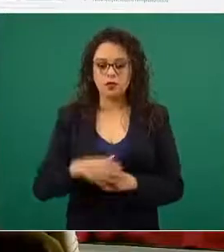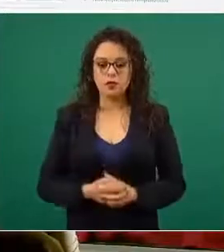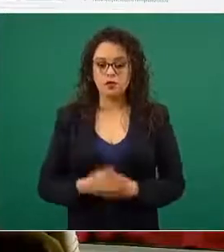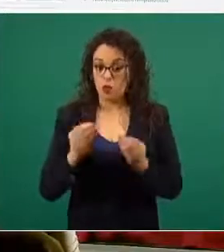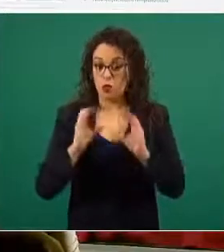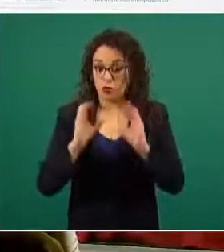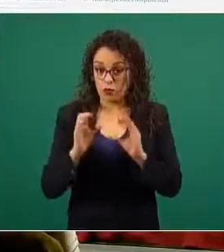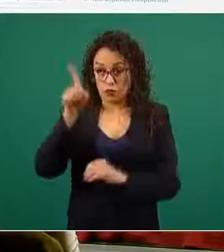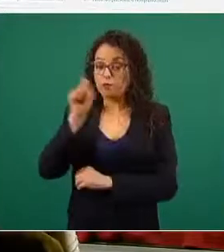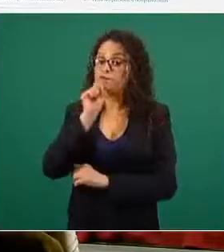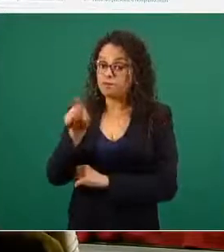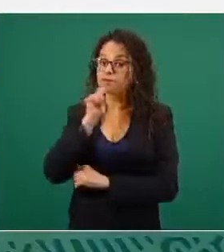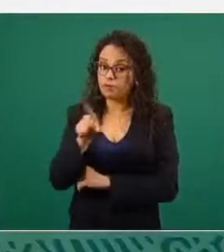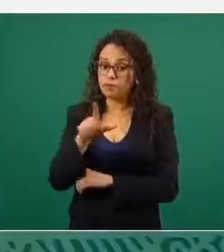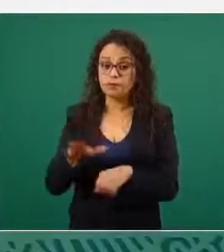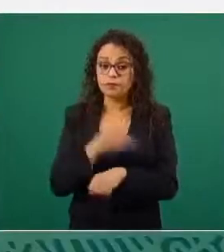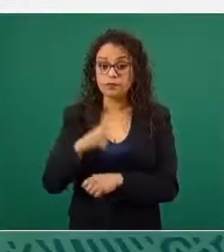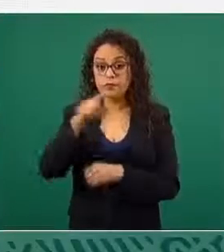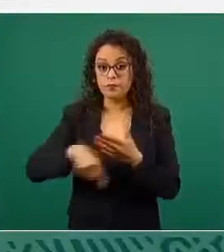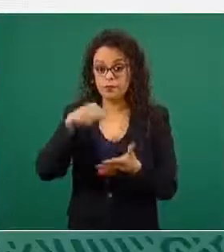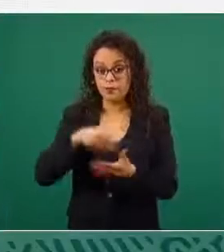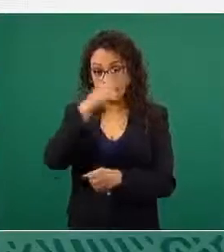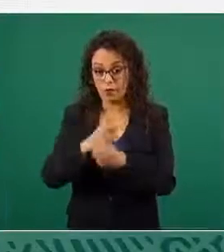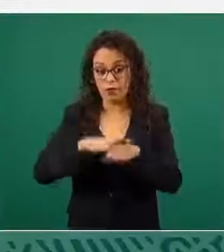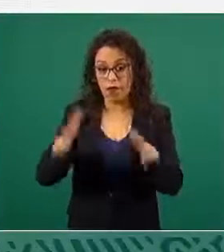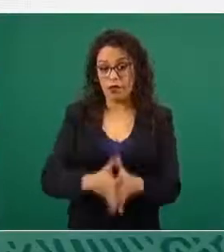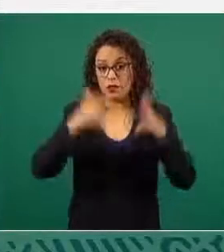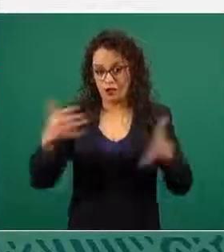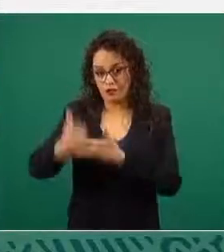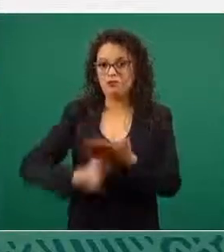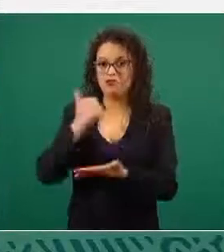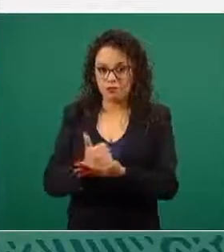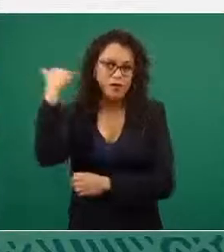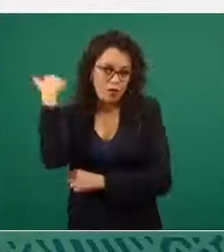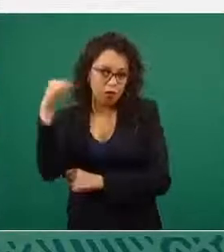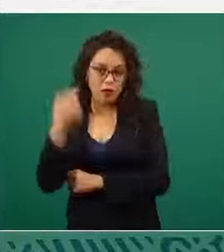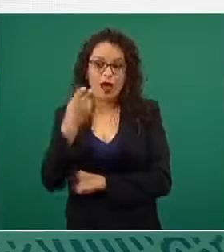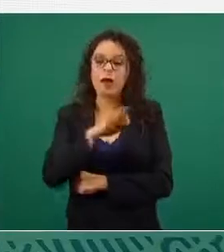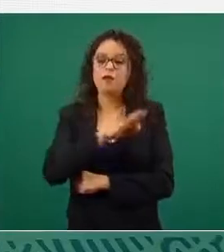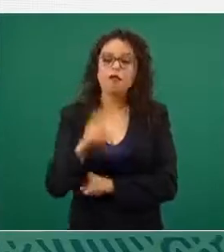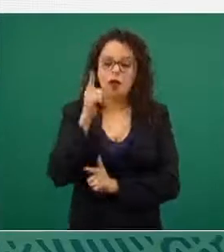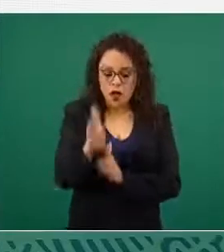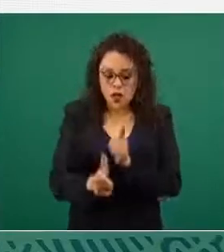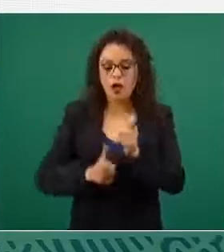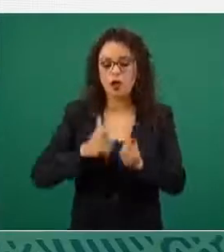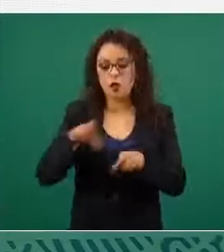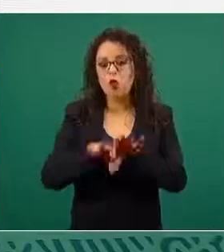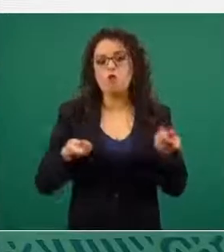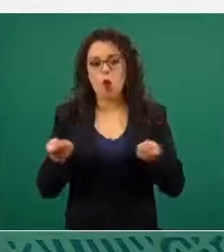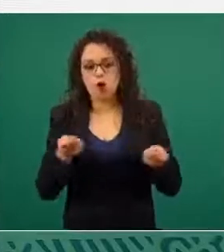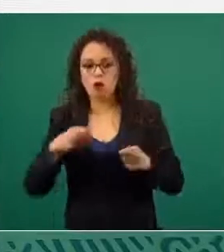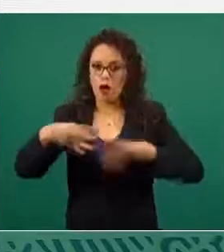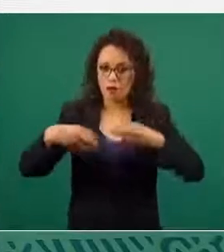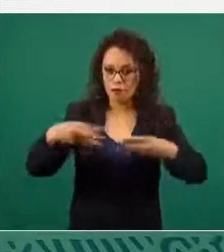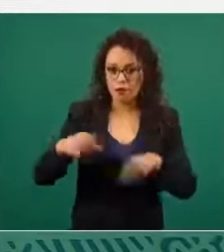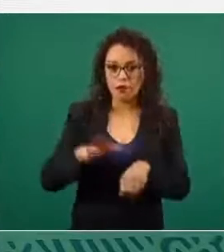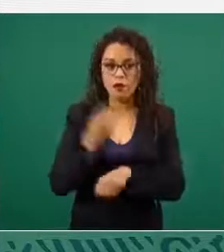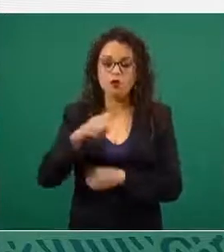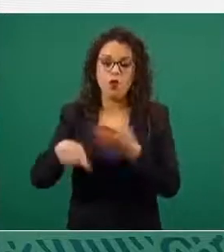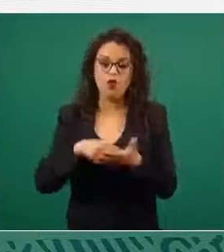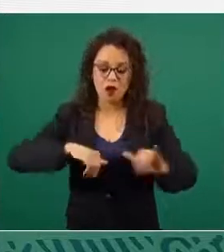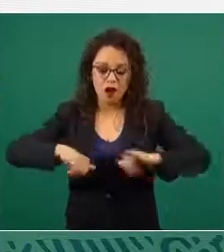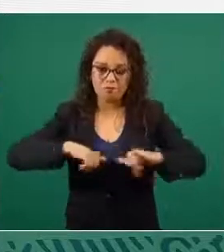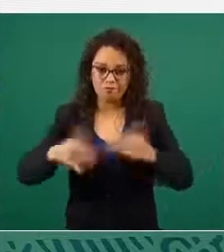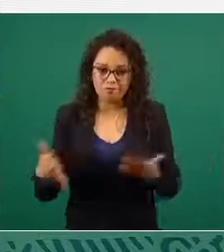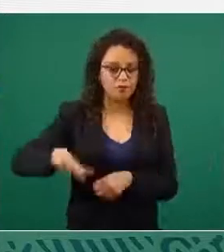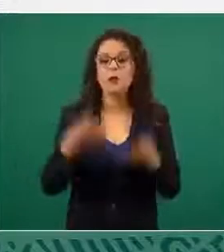Cuidado con Jalisco porque tiene la segunda zona metropolitana más grande, Guadalajara, y entonces es más lento el cambio que puede haber en el control epidémico por razones demográficas, sociales